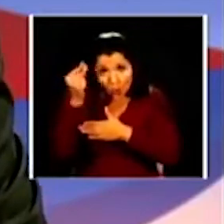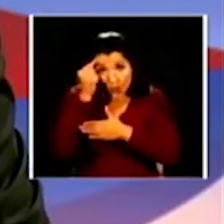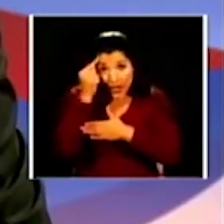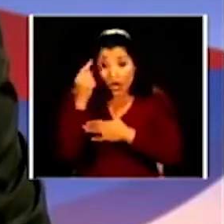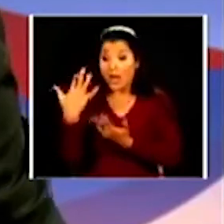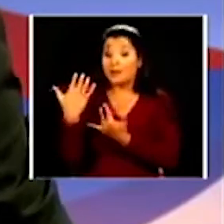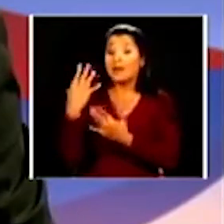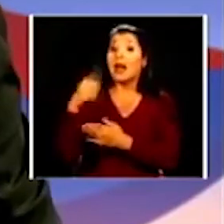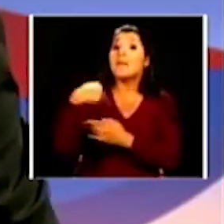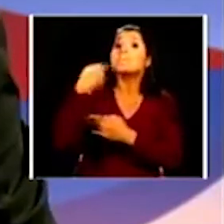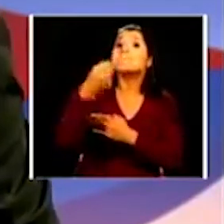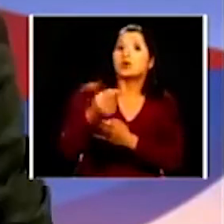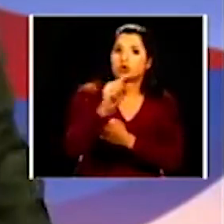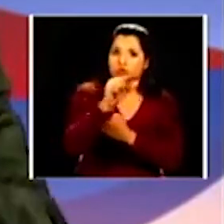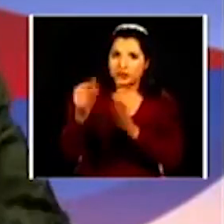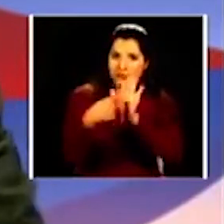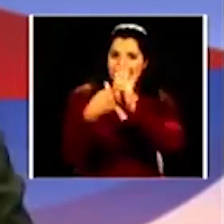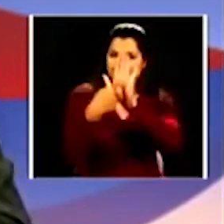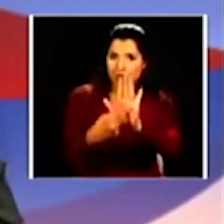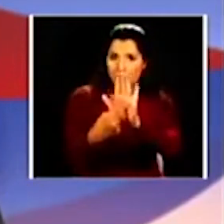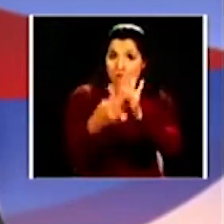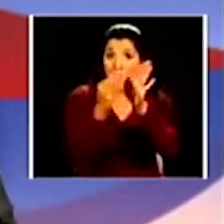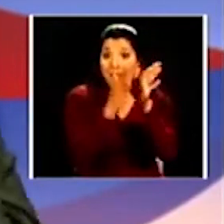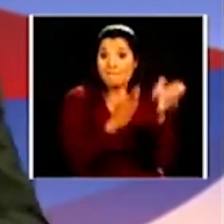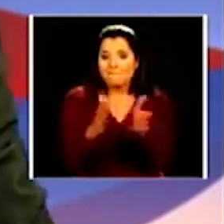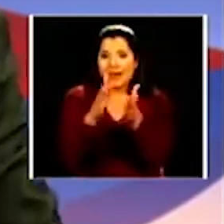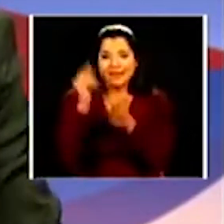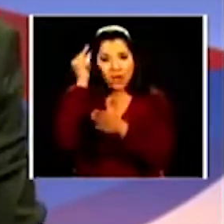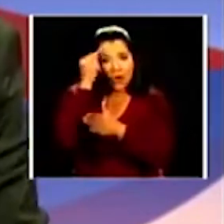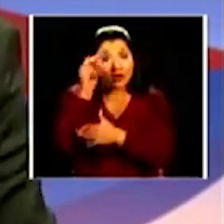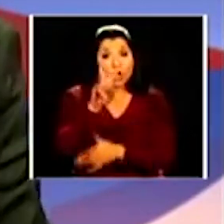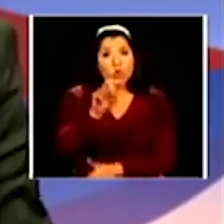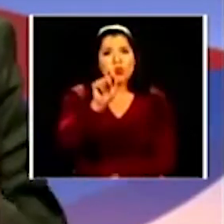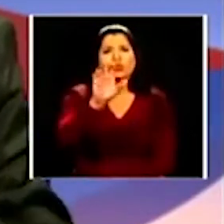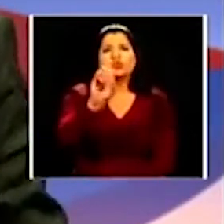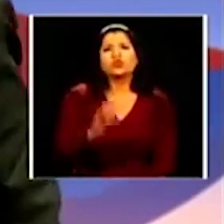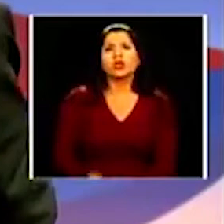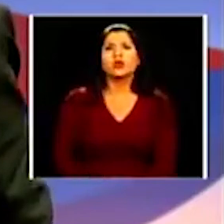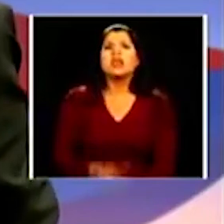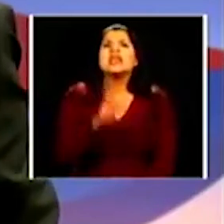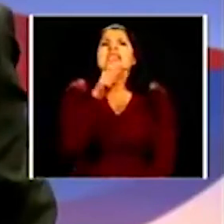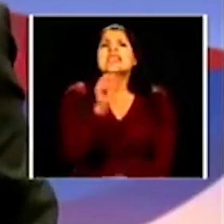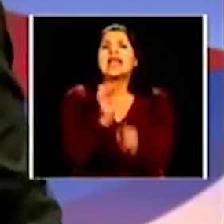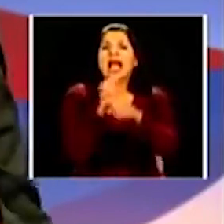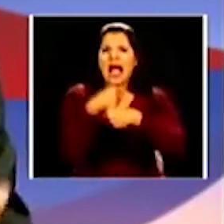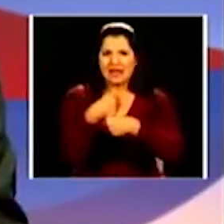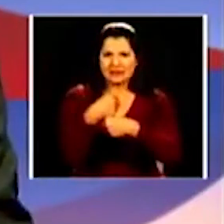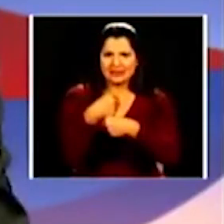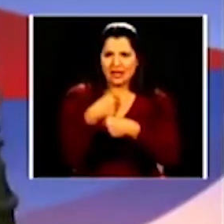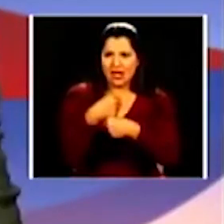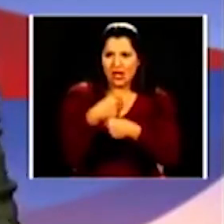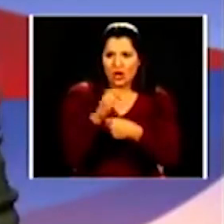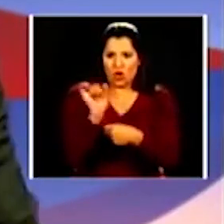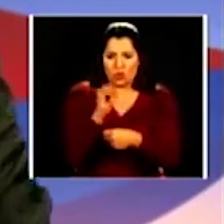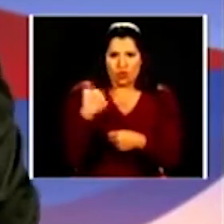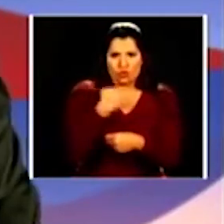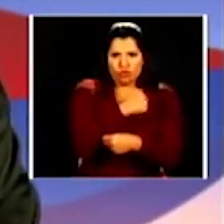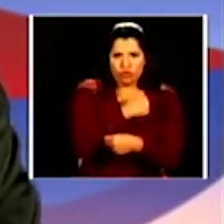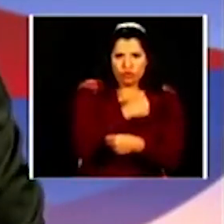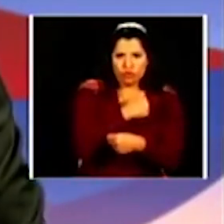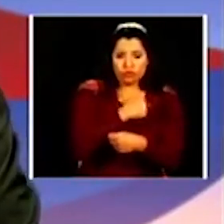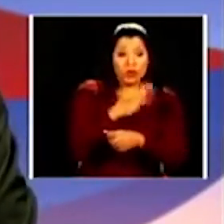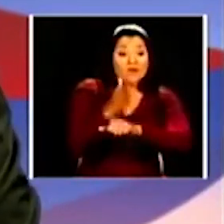presentación del plan de gobierno 2.0, porque dígame quién históricamente ha hecho lo que estamos haciendo nosotros, que es fortalecerlo. El mismo plan de